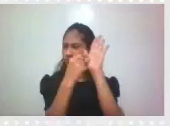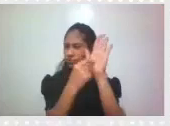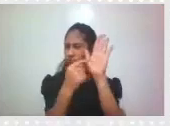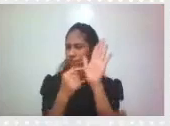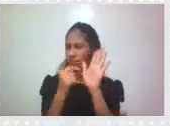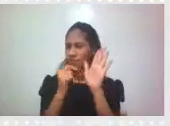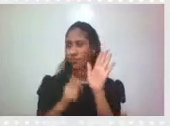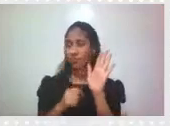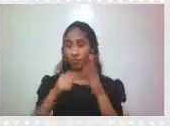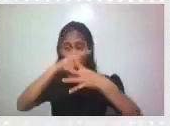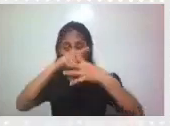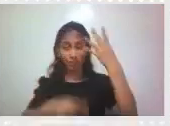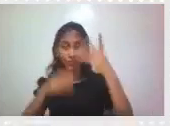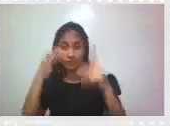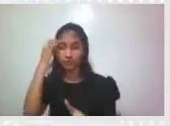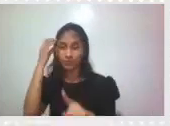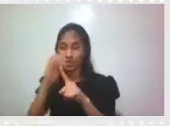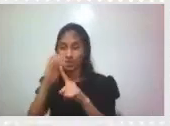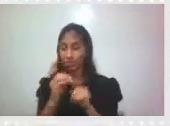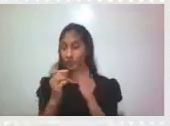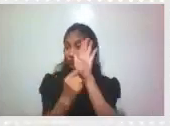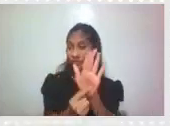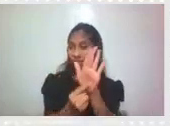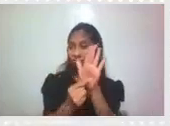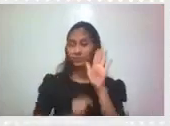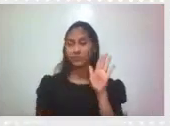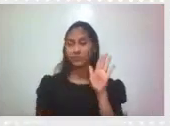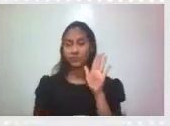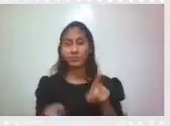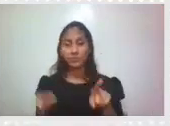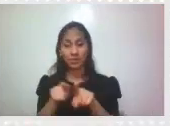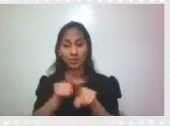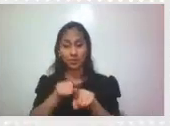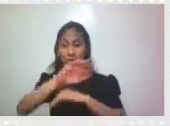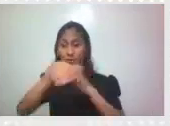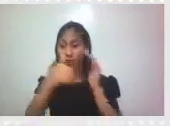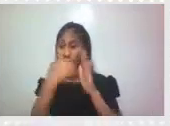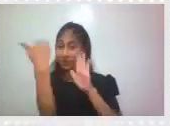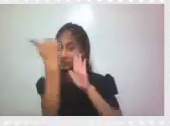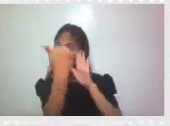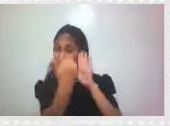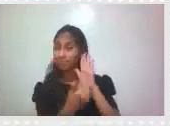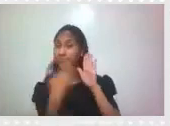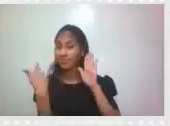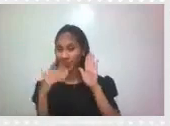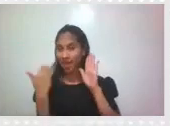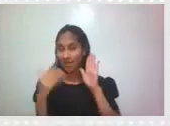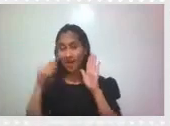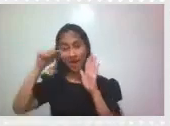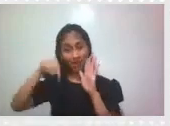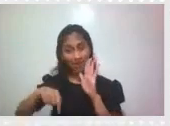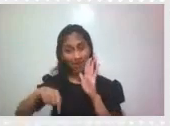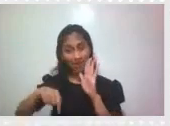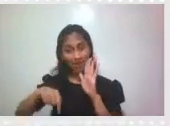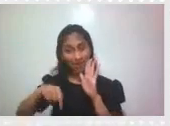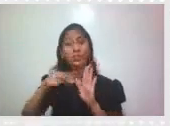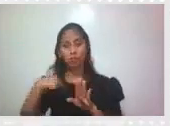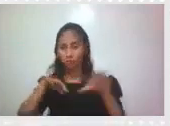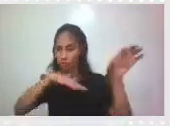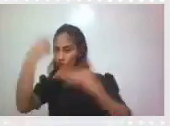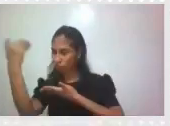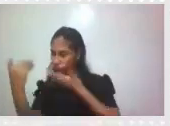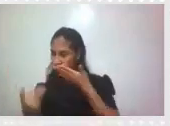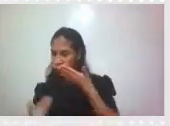Estos cuatro objetivos que les hemos presentado y todas estas son las acciones de interculturalidad que